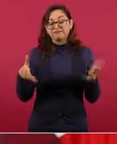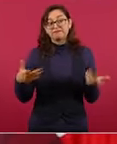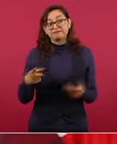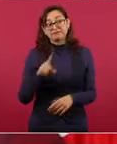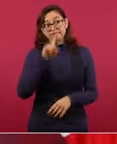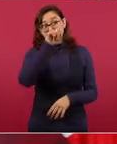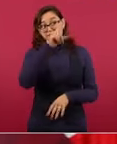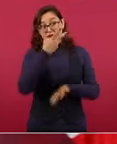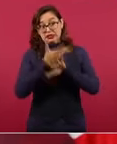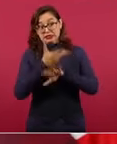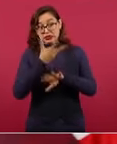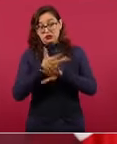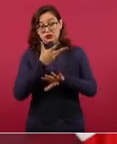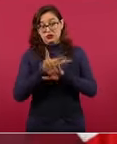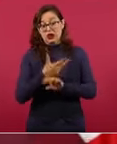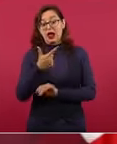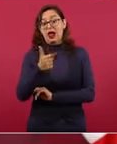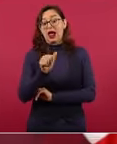involucrando